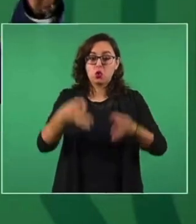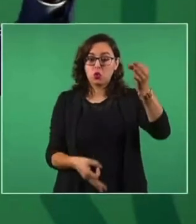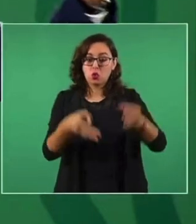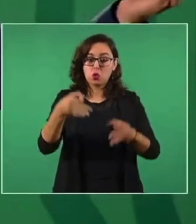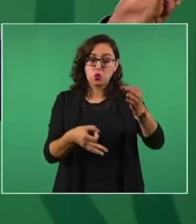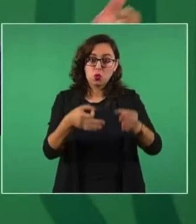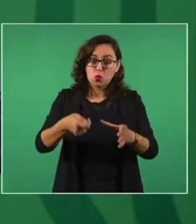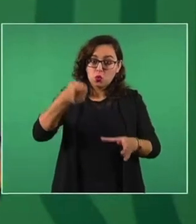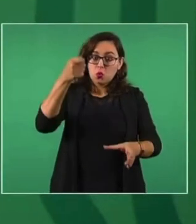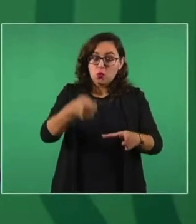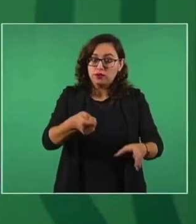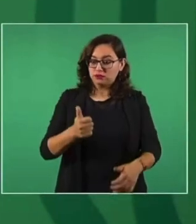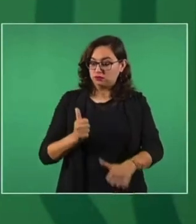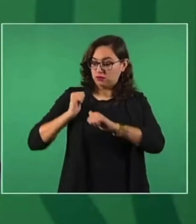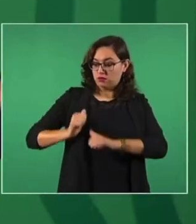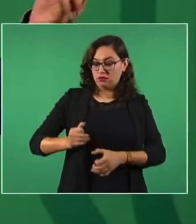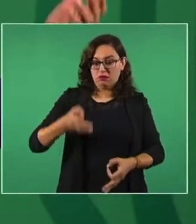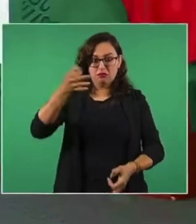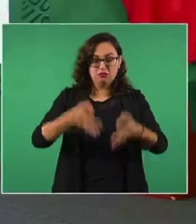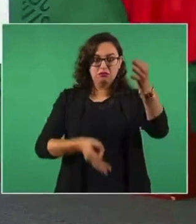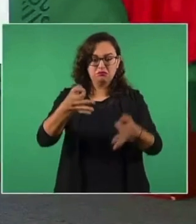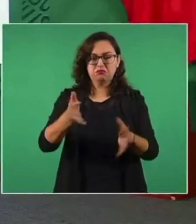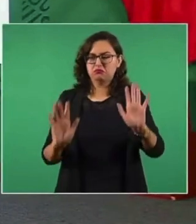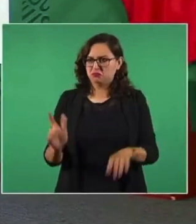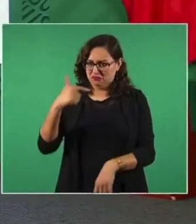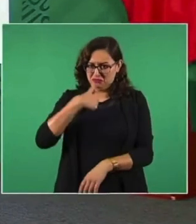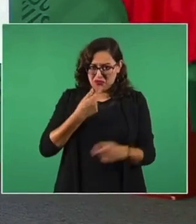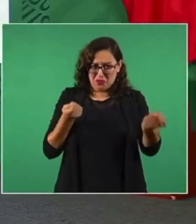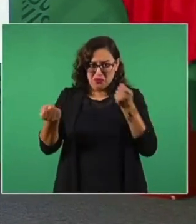que es del Poder Judicial. ¿Qué tengo yo que ver con los jueces?